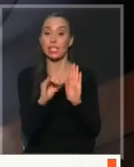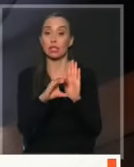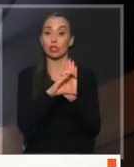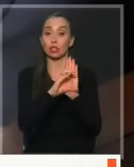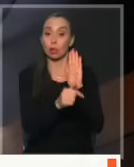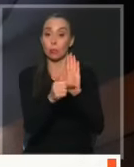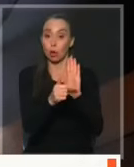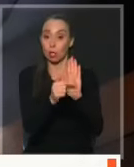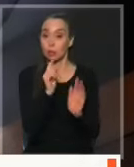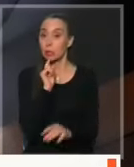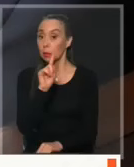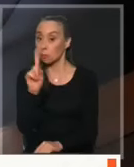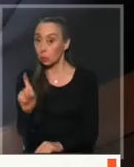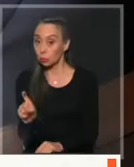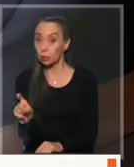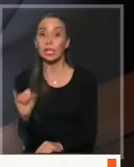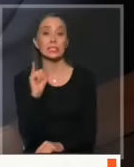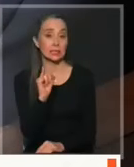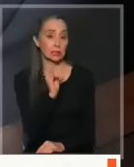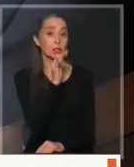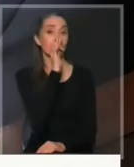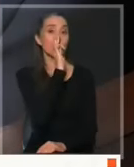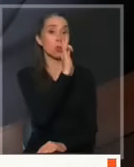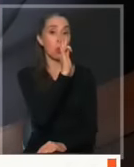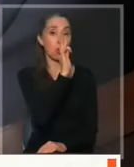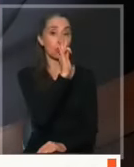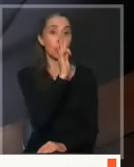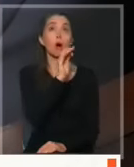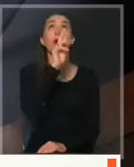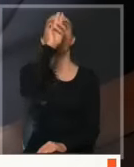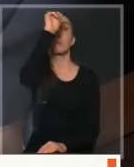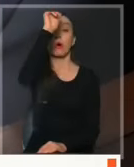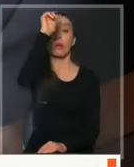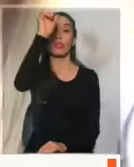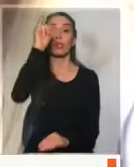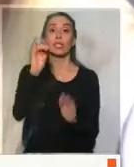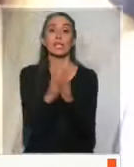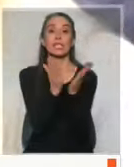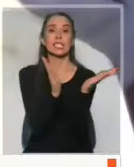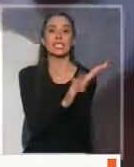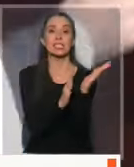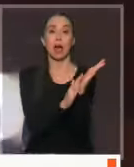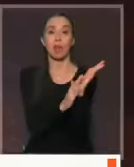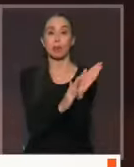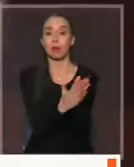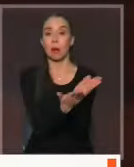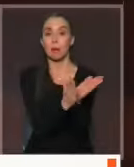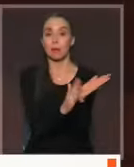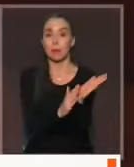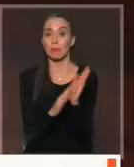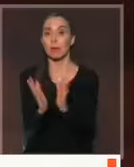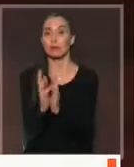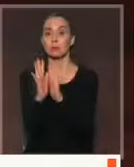Constitución Política? Sí, juro por Dios y por estos santos evangelios.